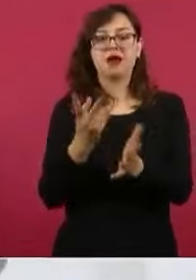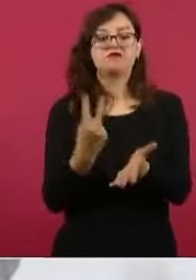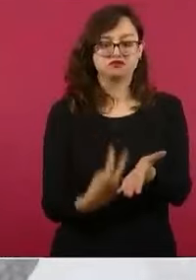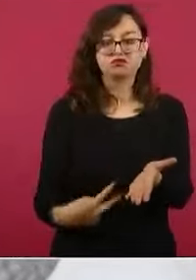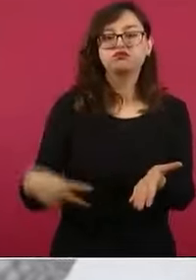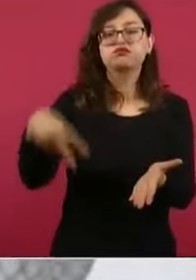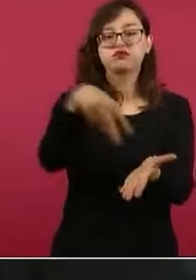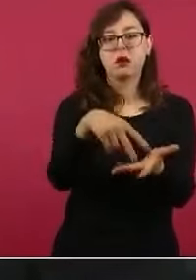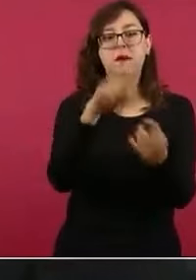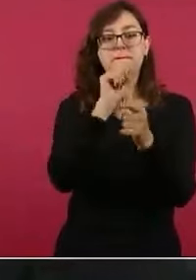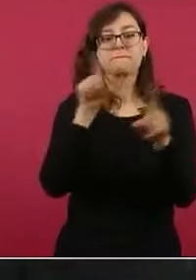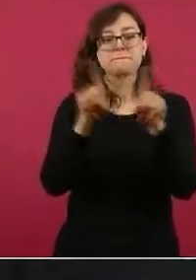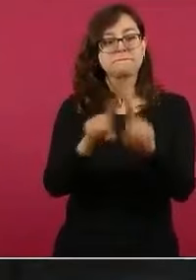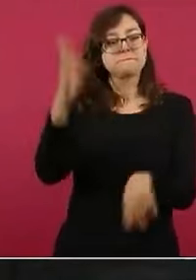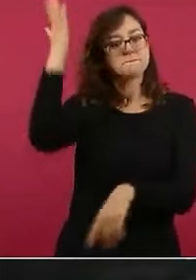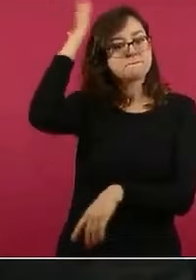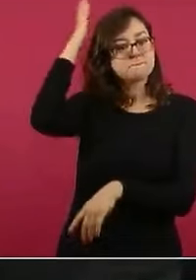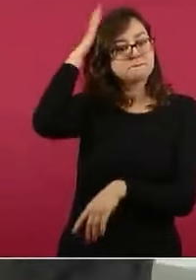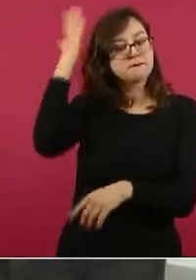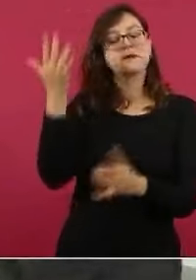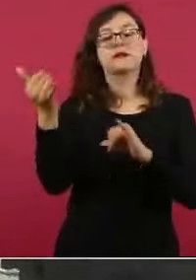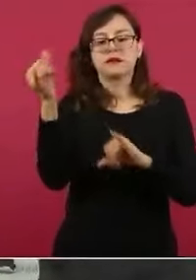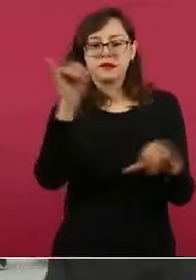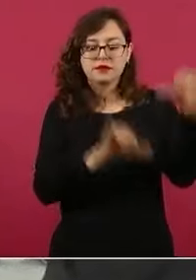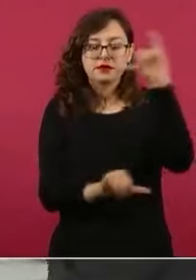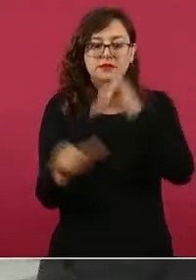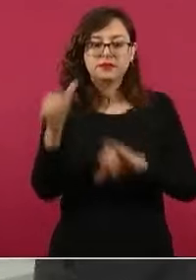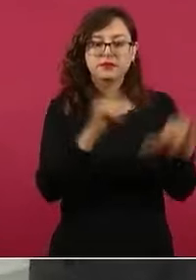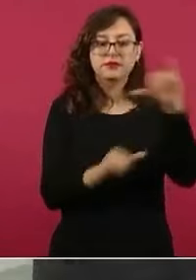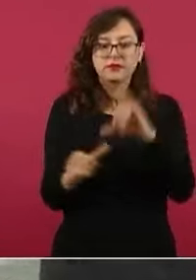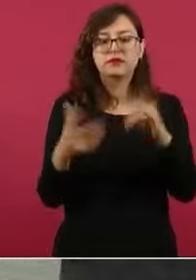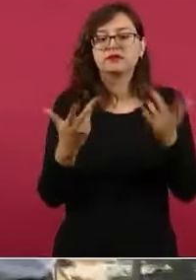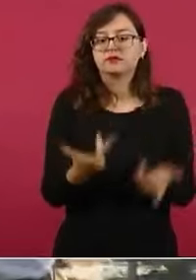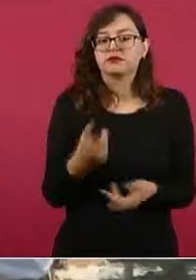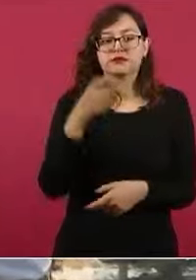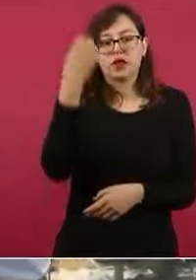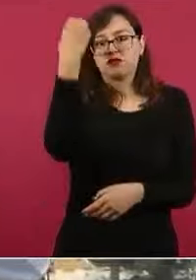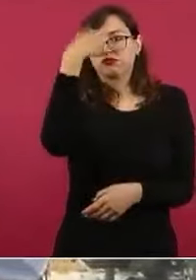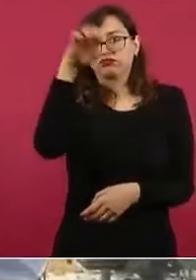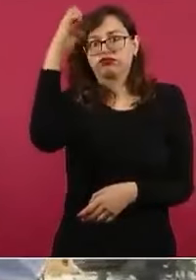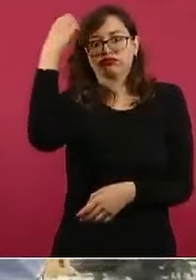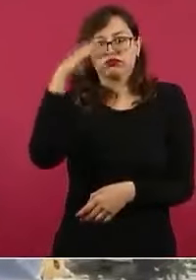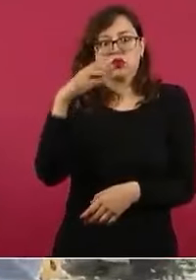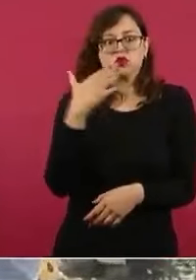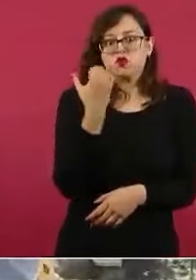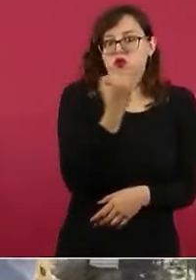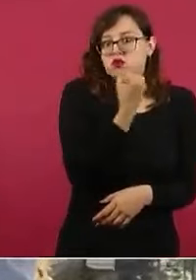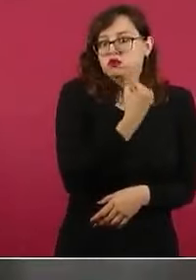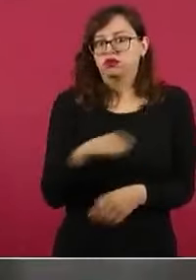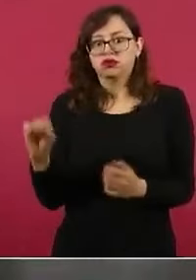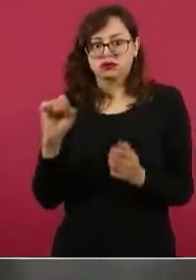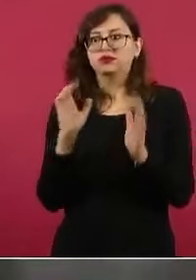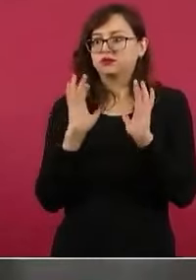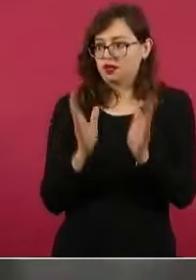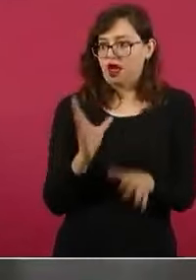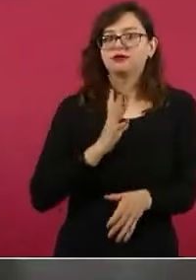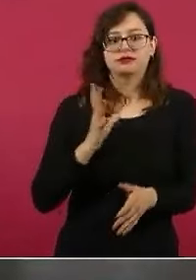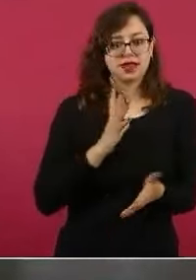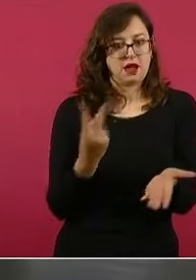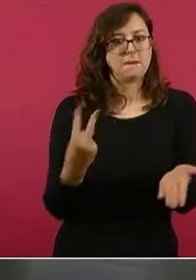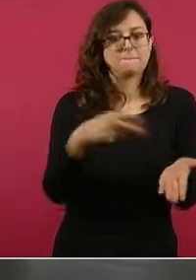que el gerente operativo y la jefa de laboratorio, y cuenta con el apoyo y asesoría de los grandes expertos en refinación de México. El siguiente paso es